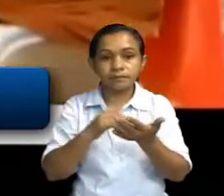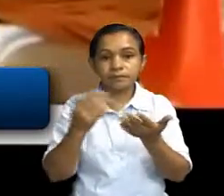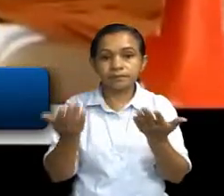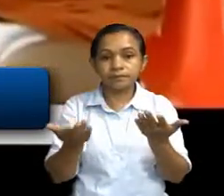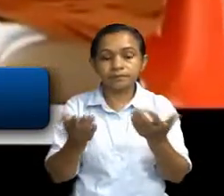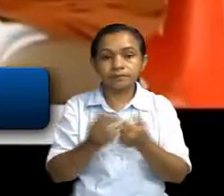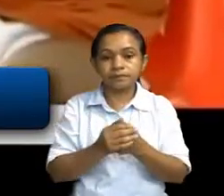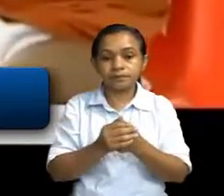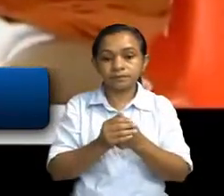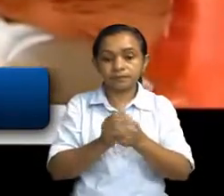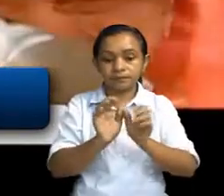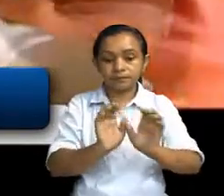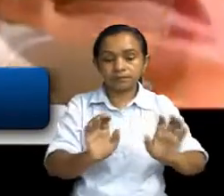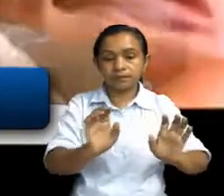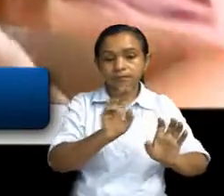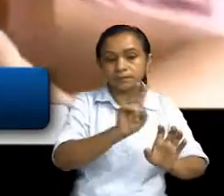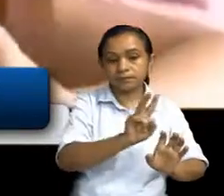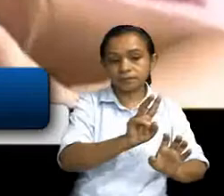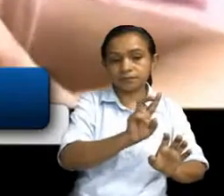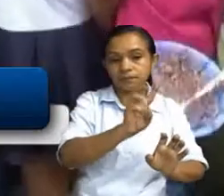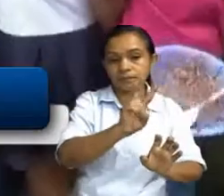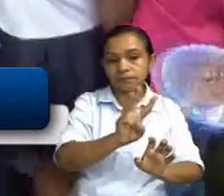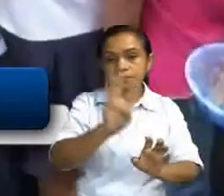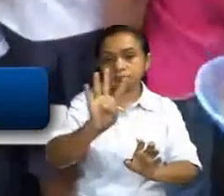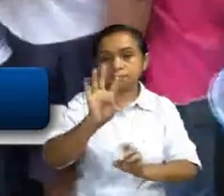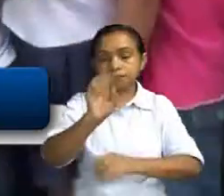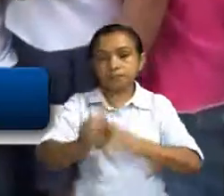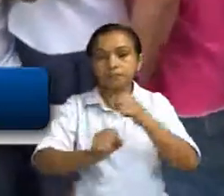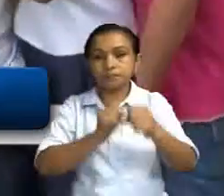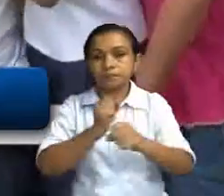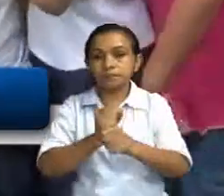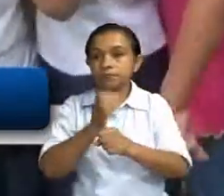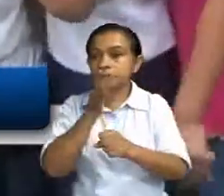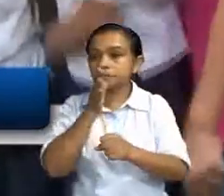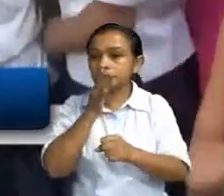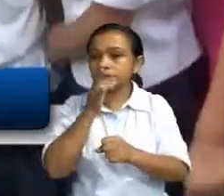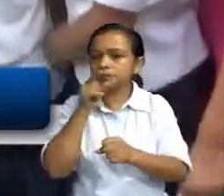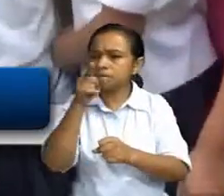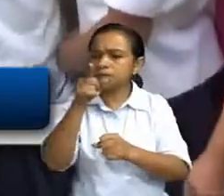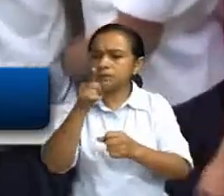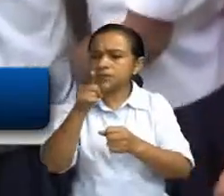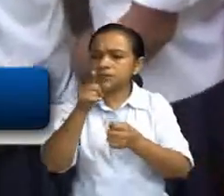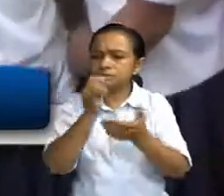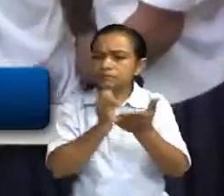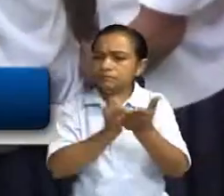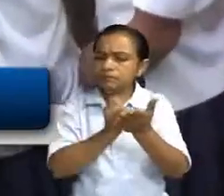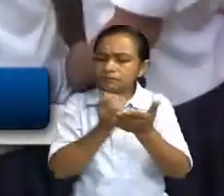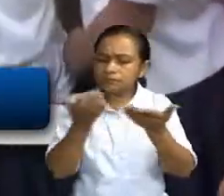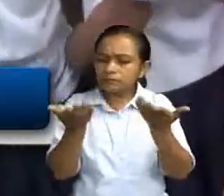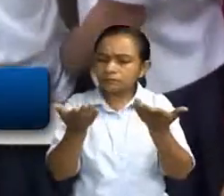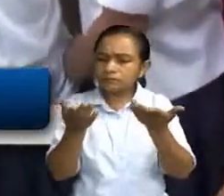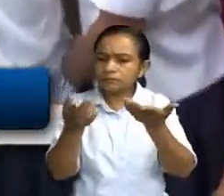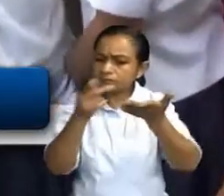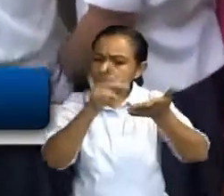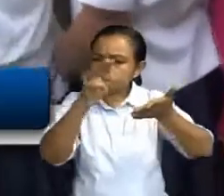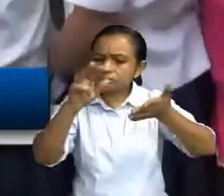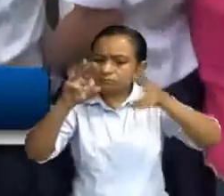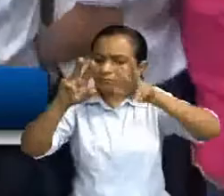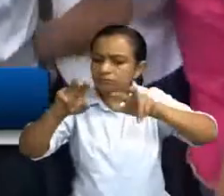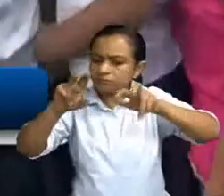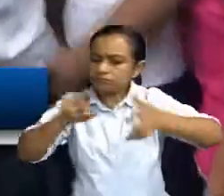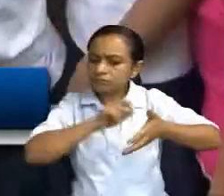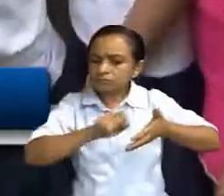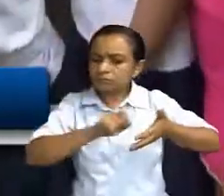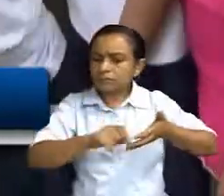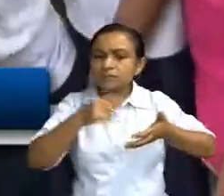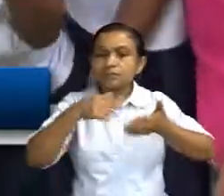vulvovaginitis en una niña de 2, 3, 4 años, ¿cuál es el diagnóstico que ustedes hacen para llegar al punto que está